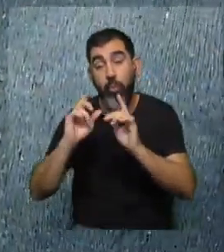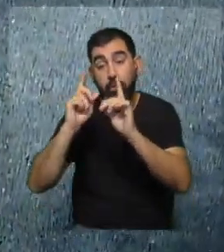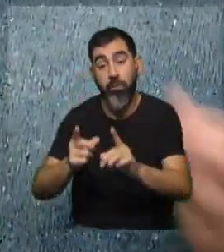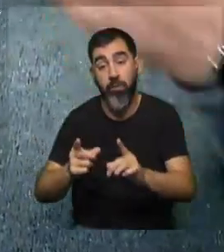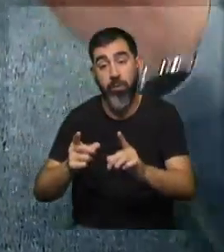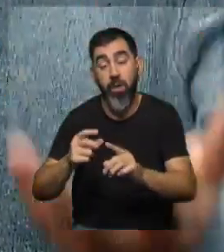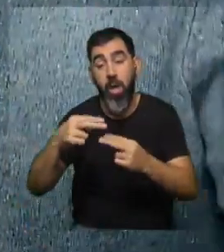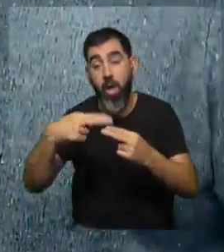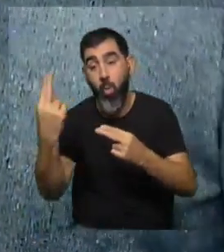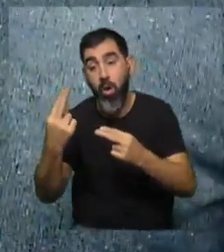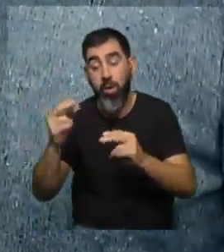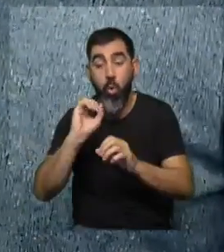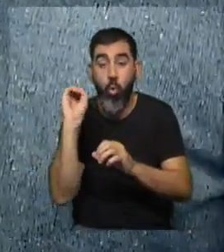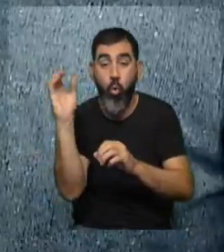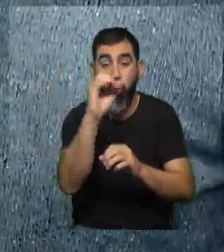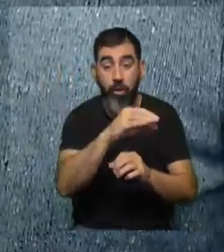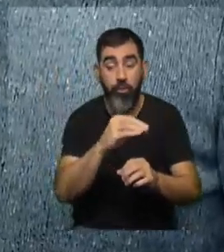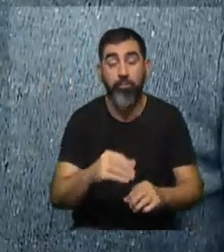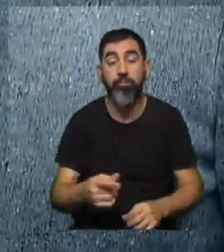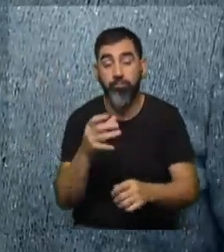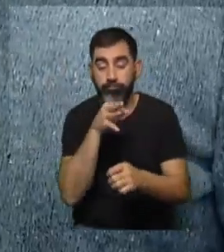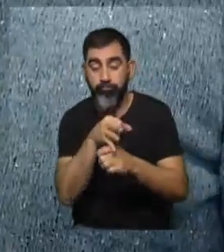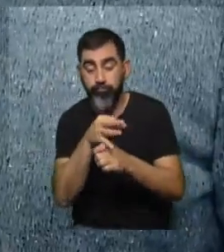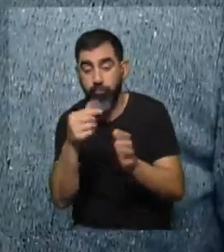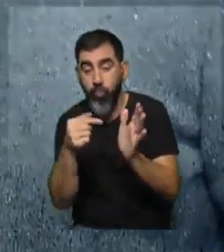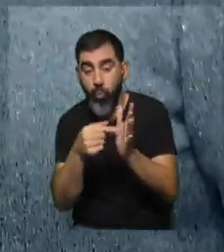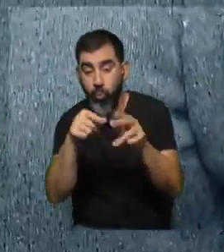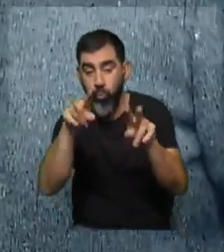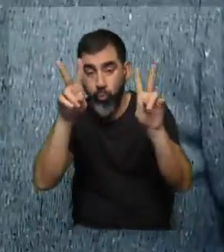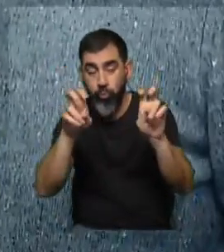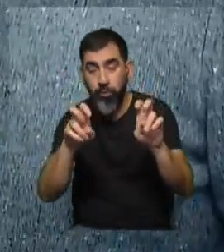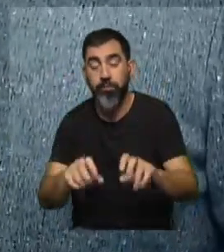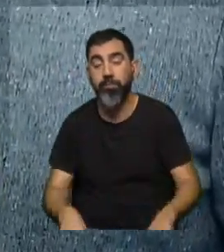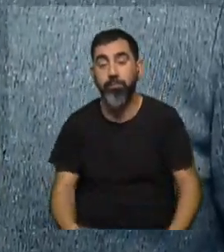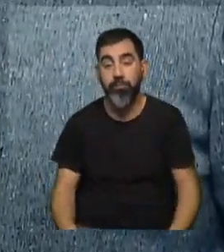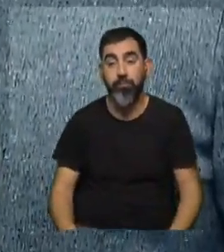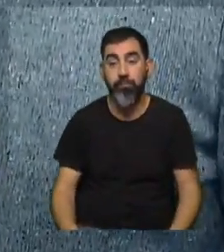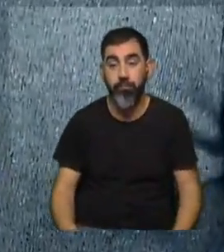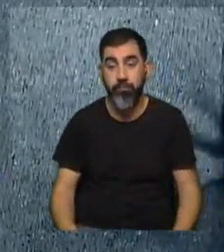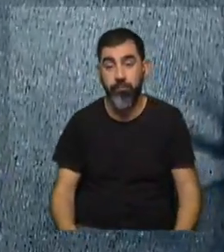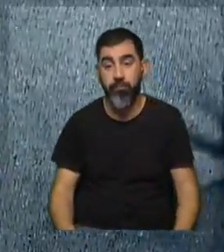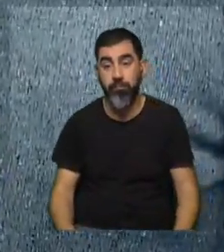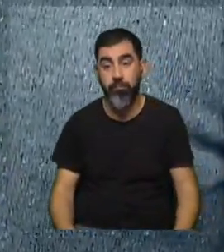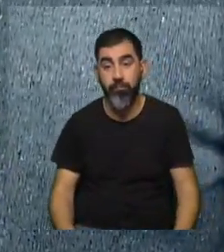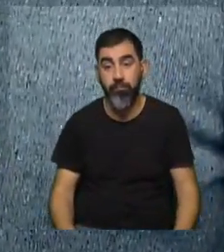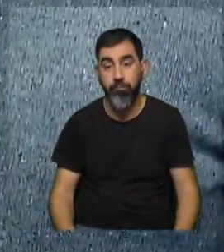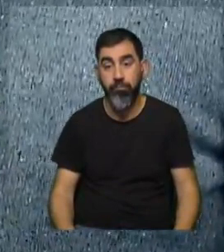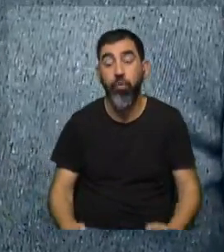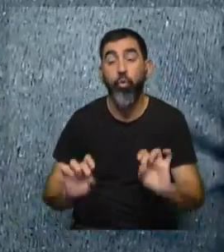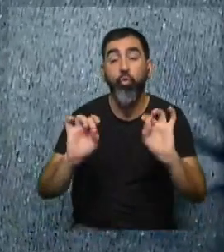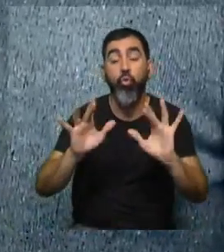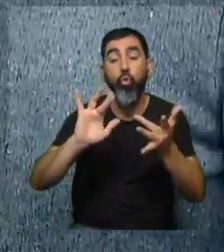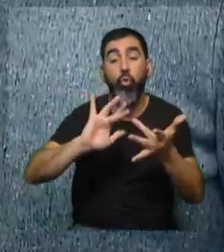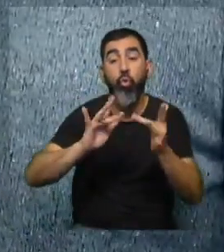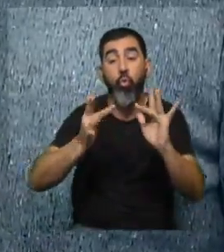la aduana sobre el correo para eso hubo una capacitación específica para el manejo de esta sustancias Porque con el mero contacto